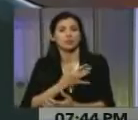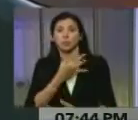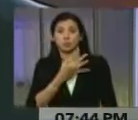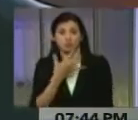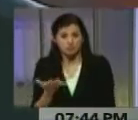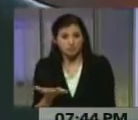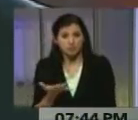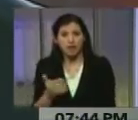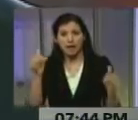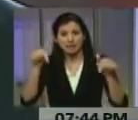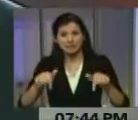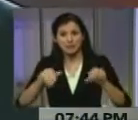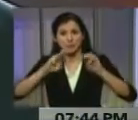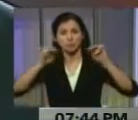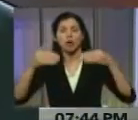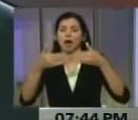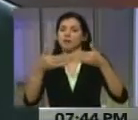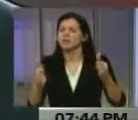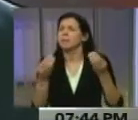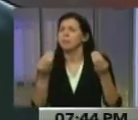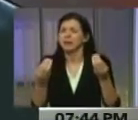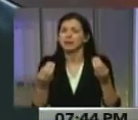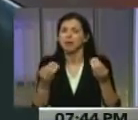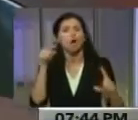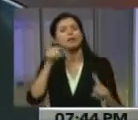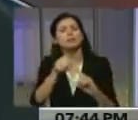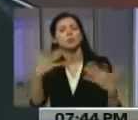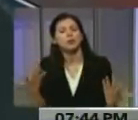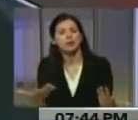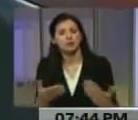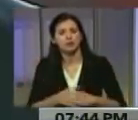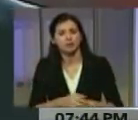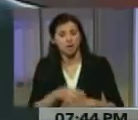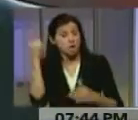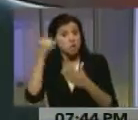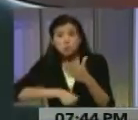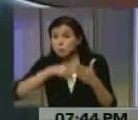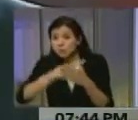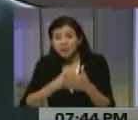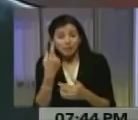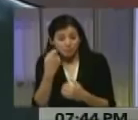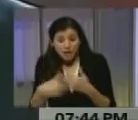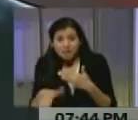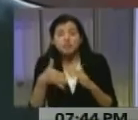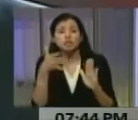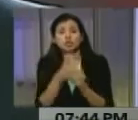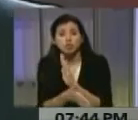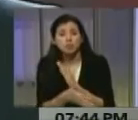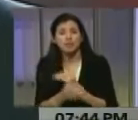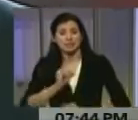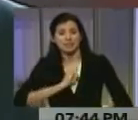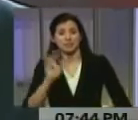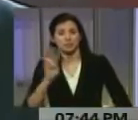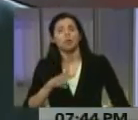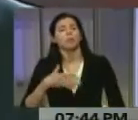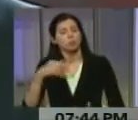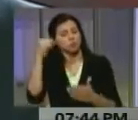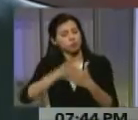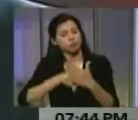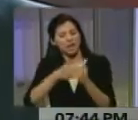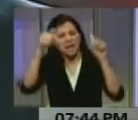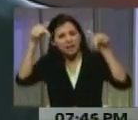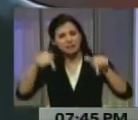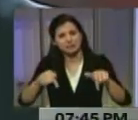estas galerías van a estar abiertas precisamente para eso, para que las batallas, los combates que tengamos que dar sobre la venezolanidad, los podamos dar desde